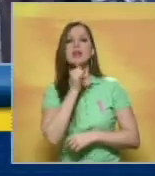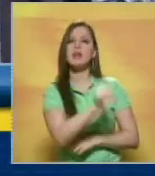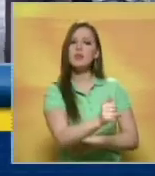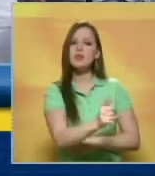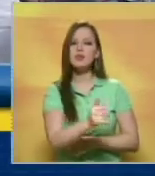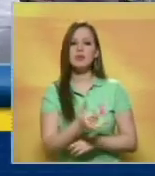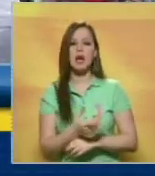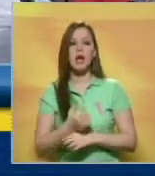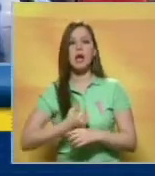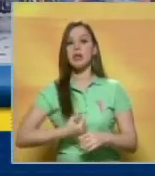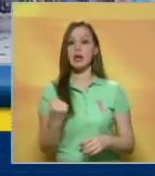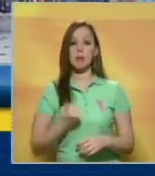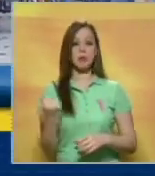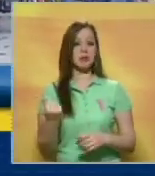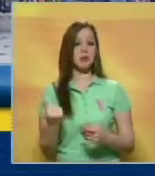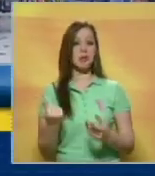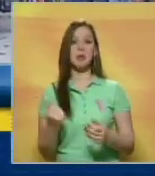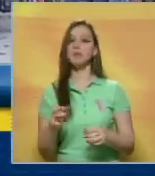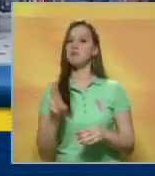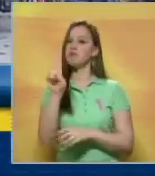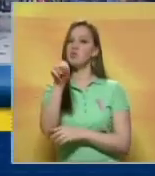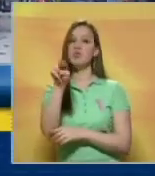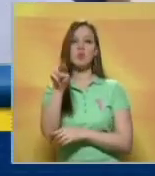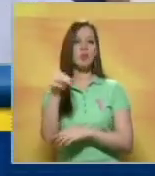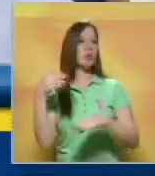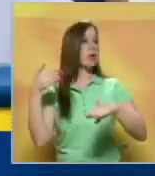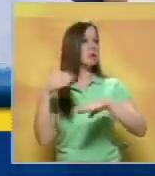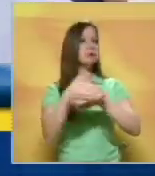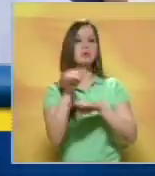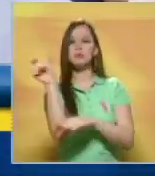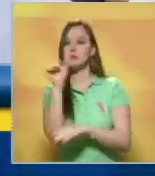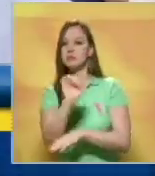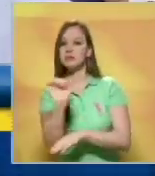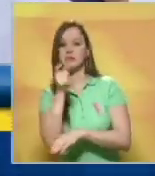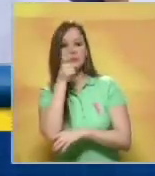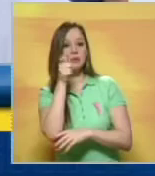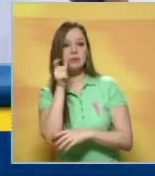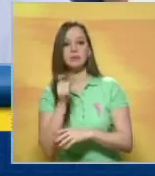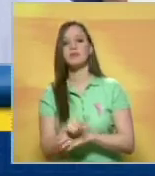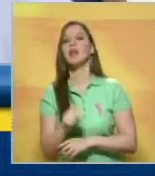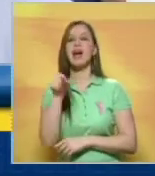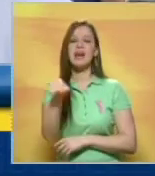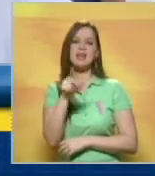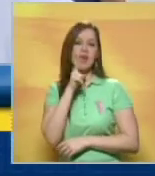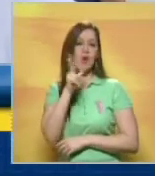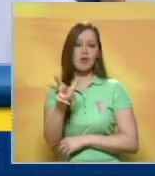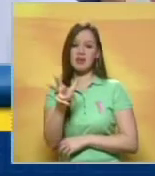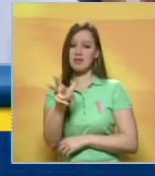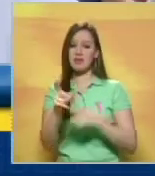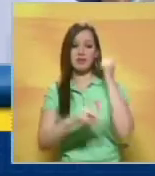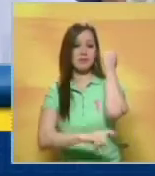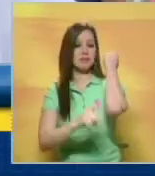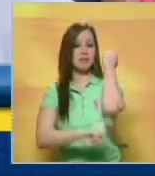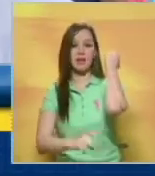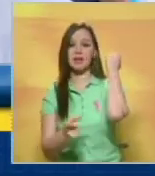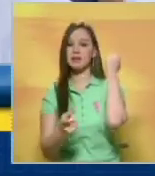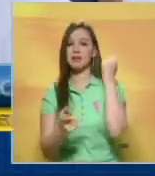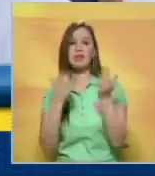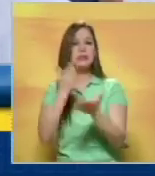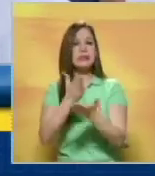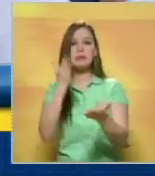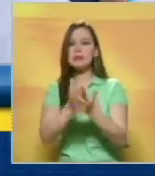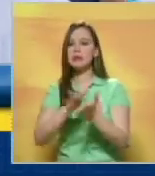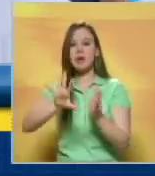que la presencia policial en la zona es deficiente. La inseguridad por aquí está desatada. Cada rato